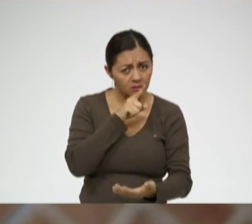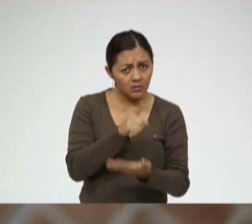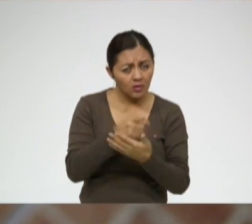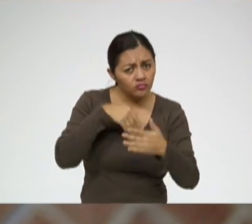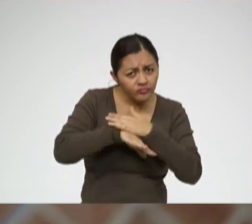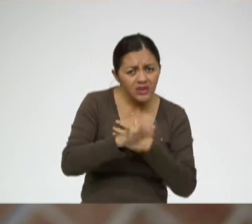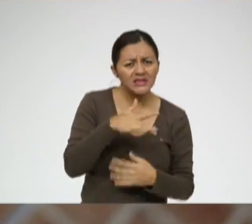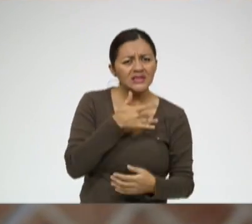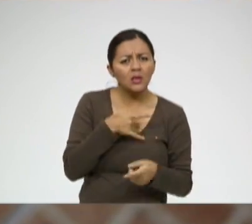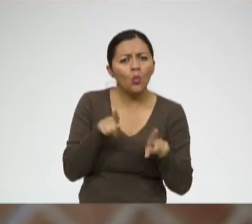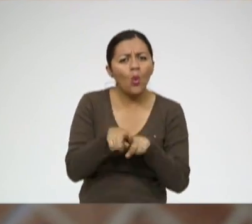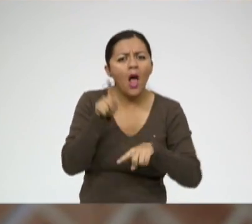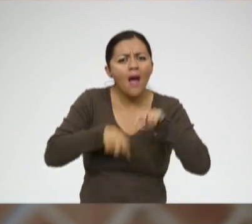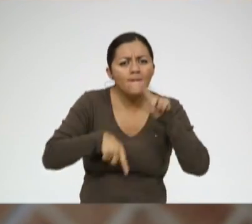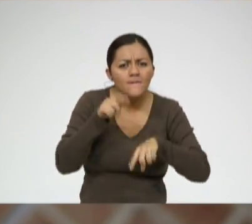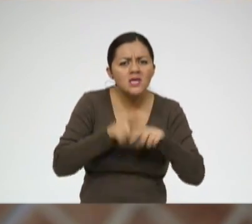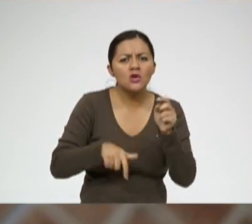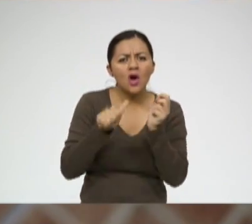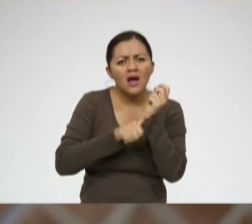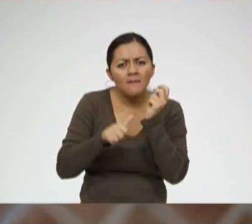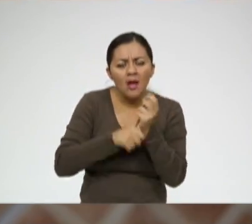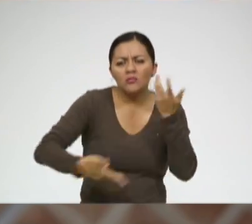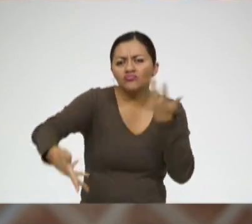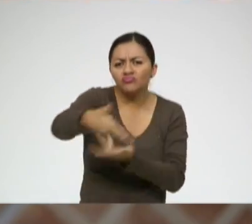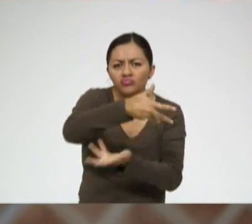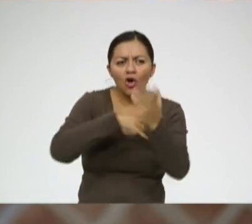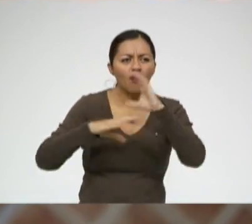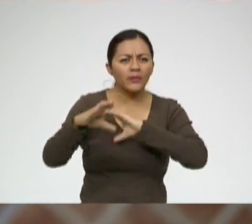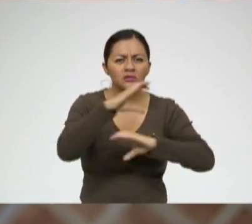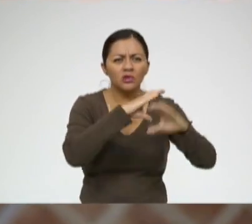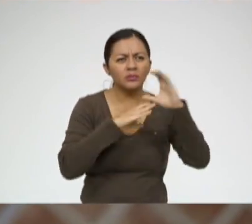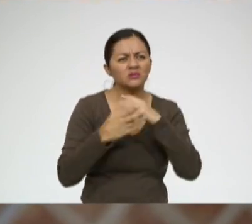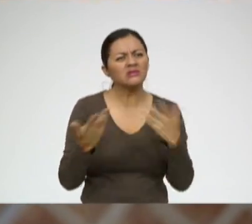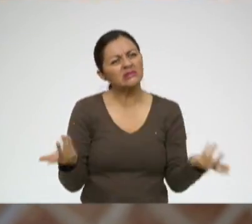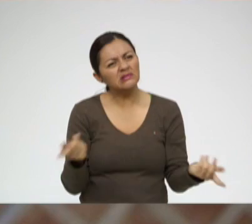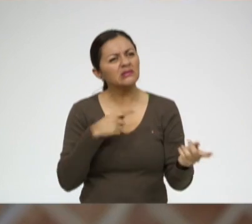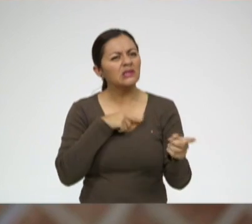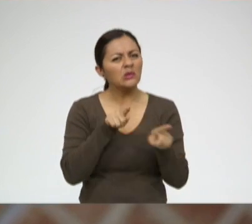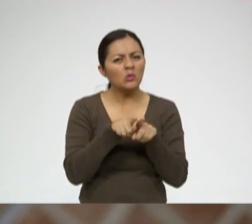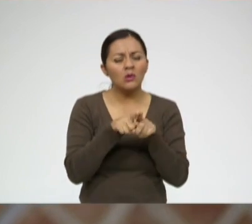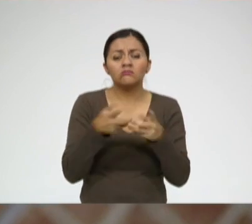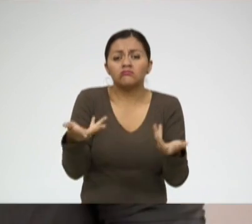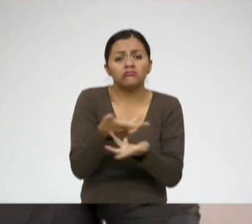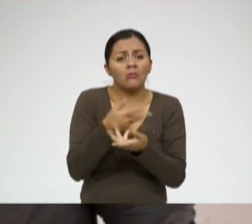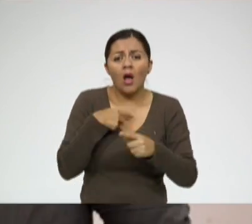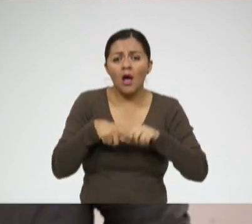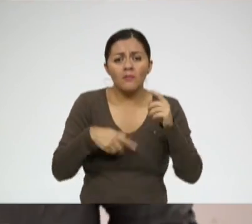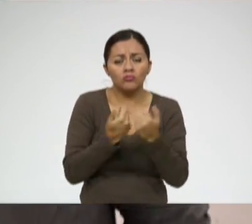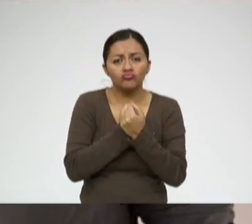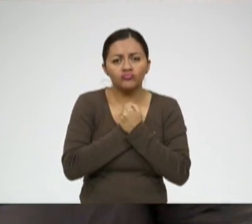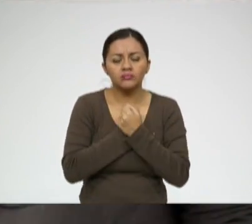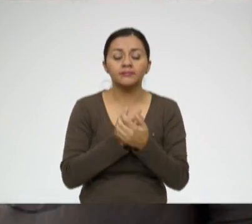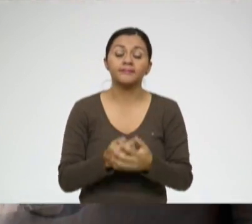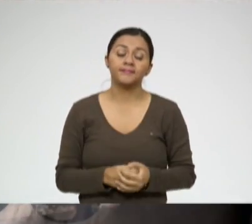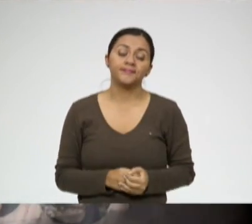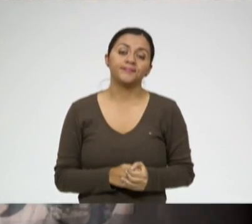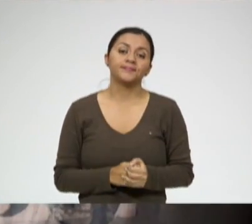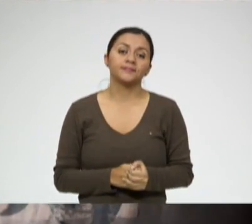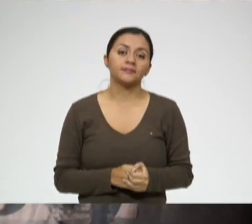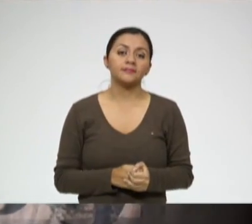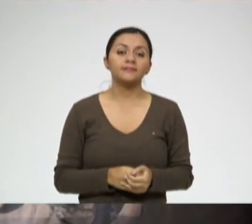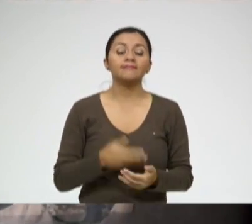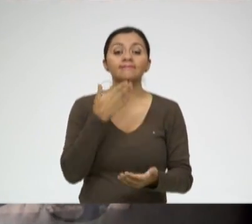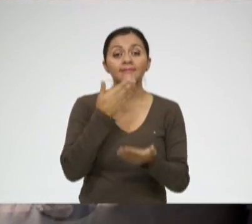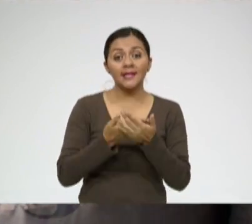ingresamos estamos como faltos de algo que te falta en tu casa y ellos te lo dan. Gracias a Dios, tengo una